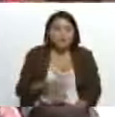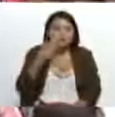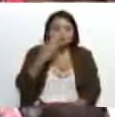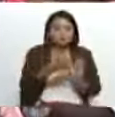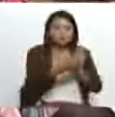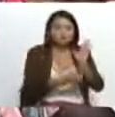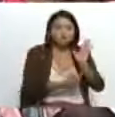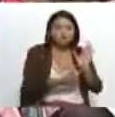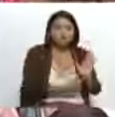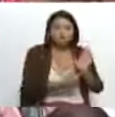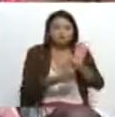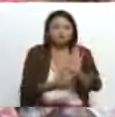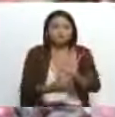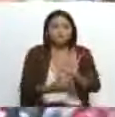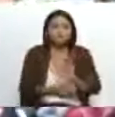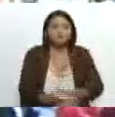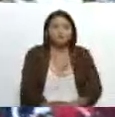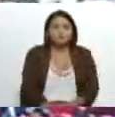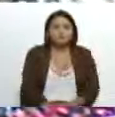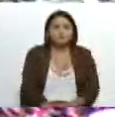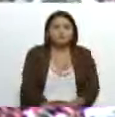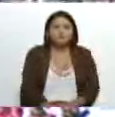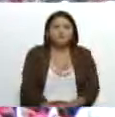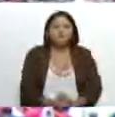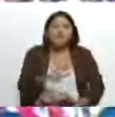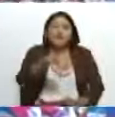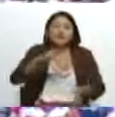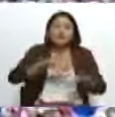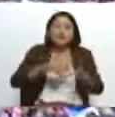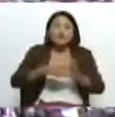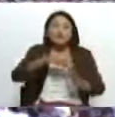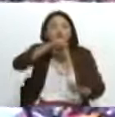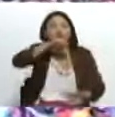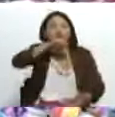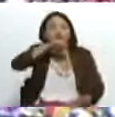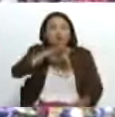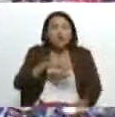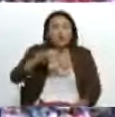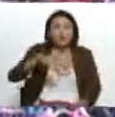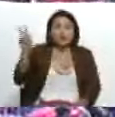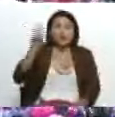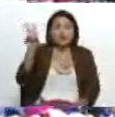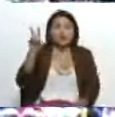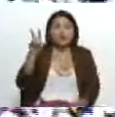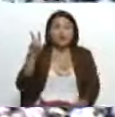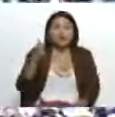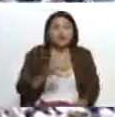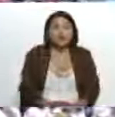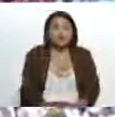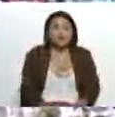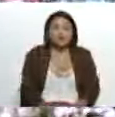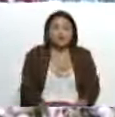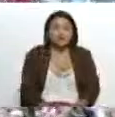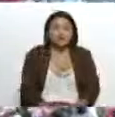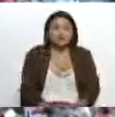documento que marca la historia nuevamente de la patria en la